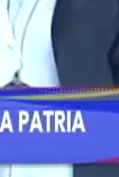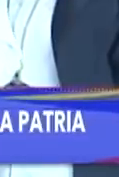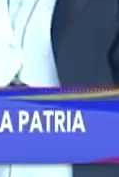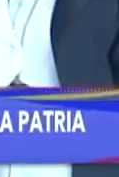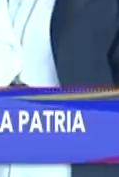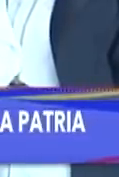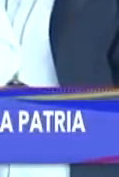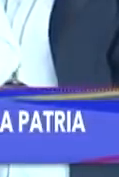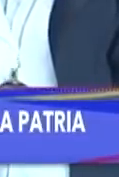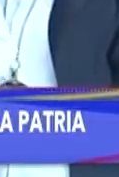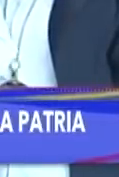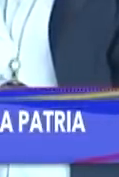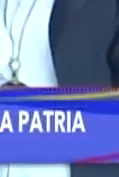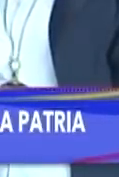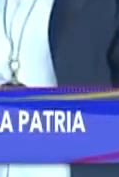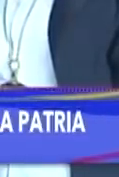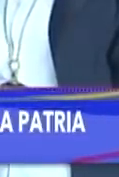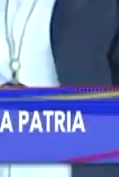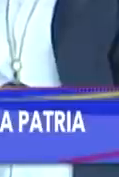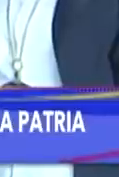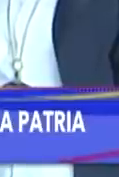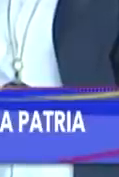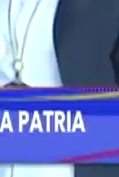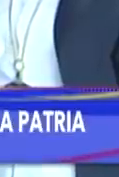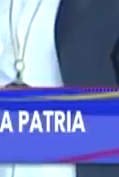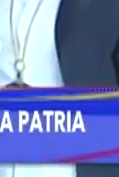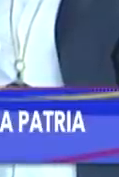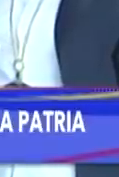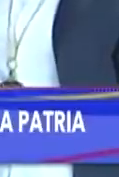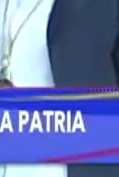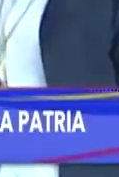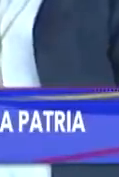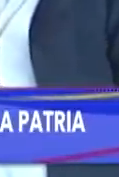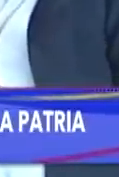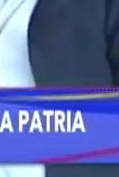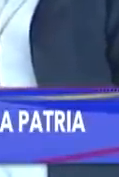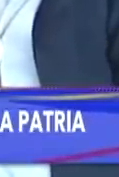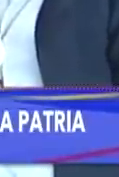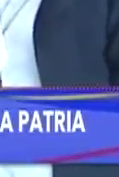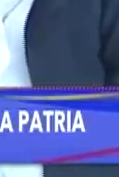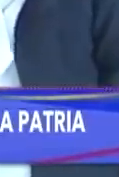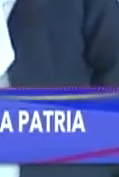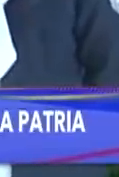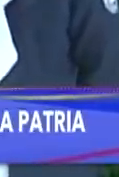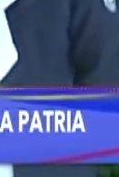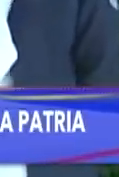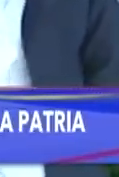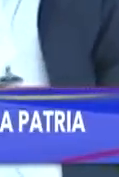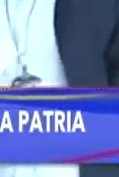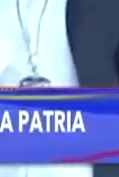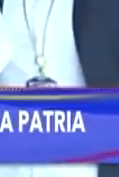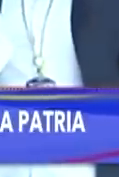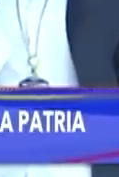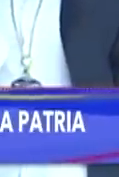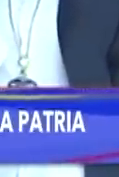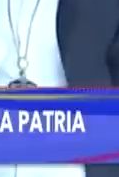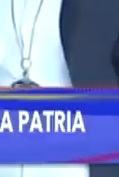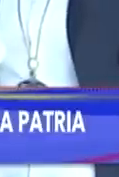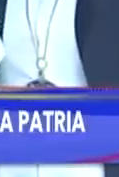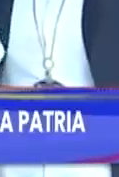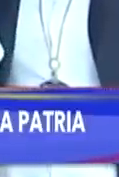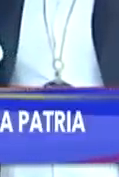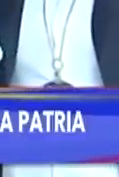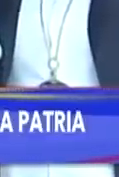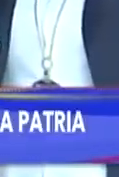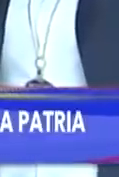de tripulación entrega las novedades al personal sanitario, de si algo, un evento en general,